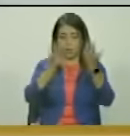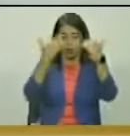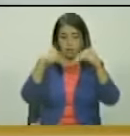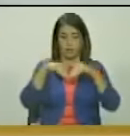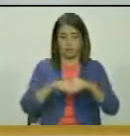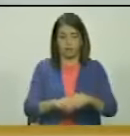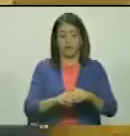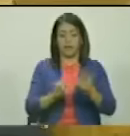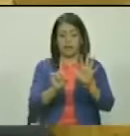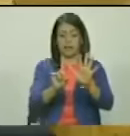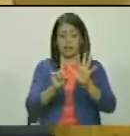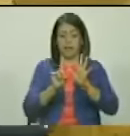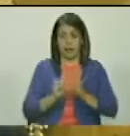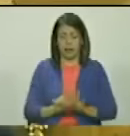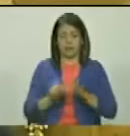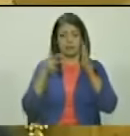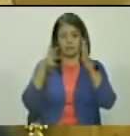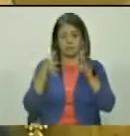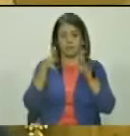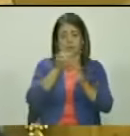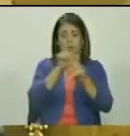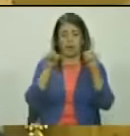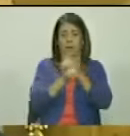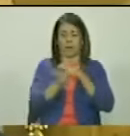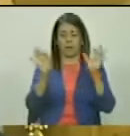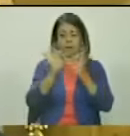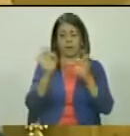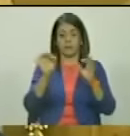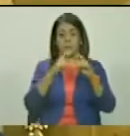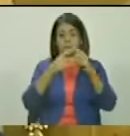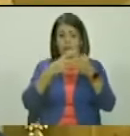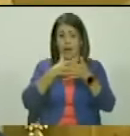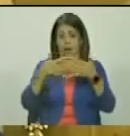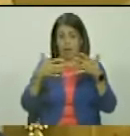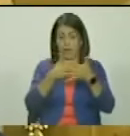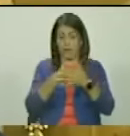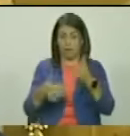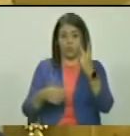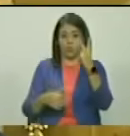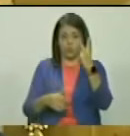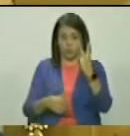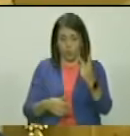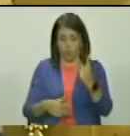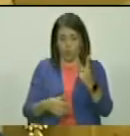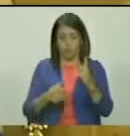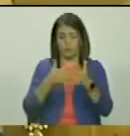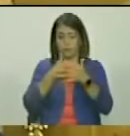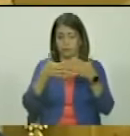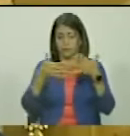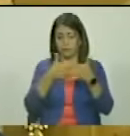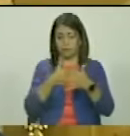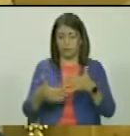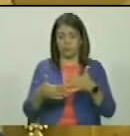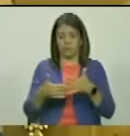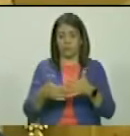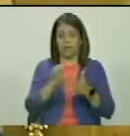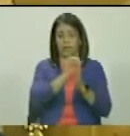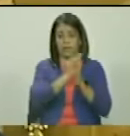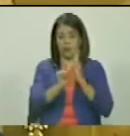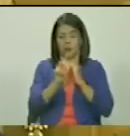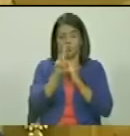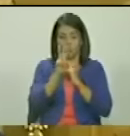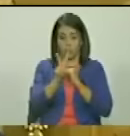siguiente sexto se sugiere aprobar sin modificación el contenido del artículo dos quedando redactado en los siguientes términos